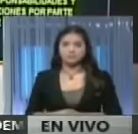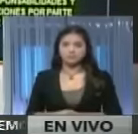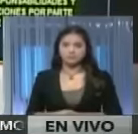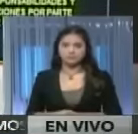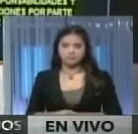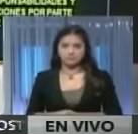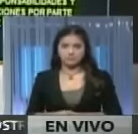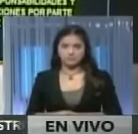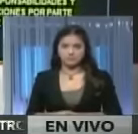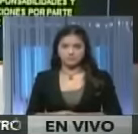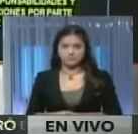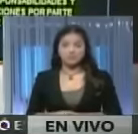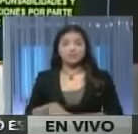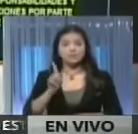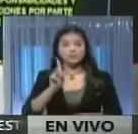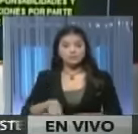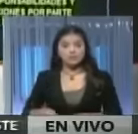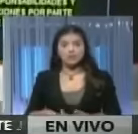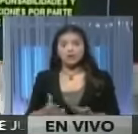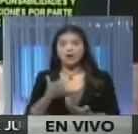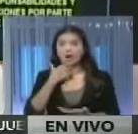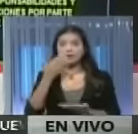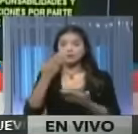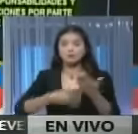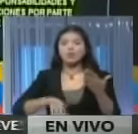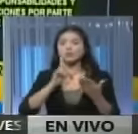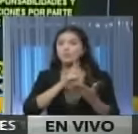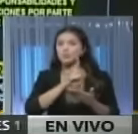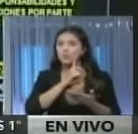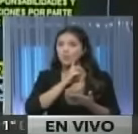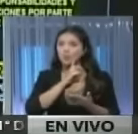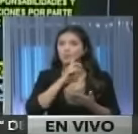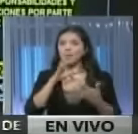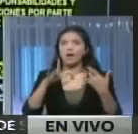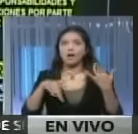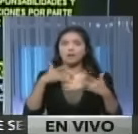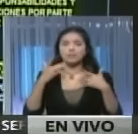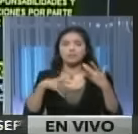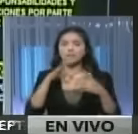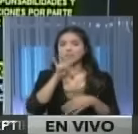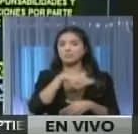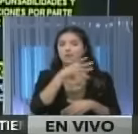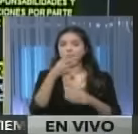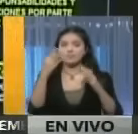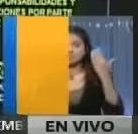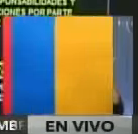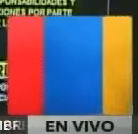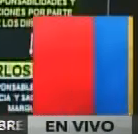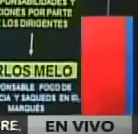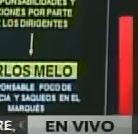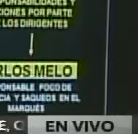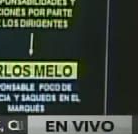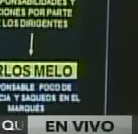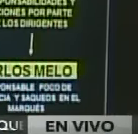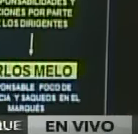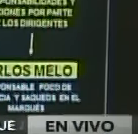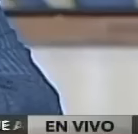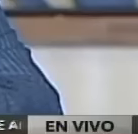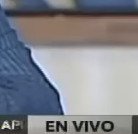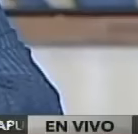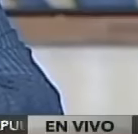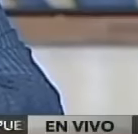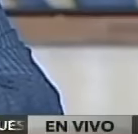Así como también un archivo denominado Agenda de Actividades, numeral 1S, Primeras